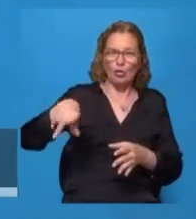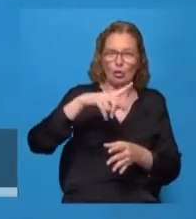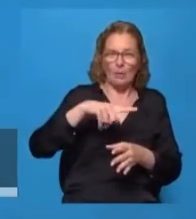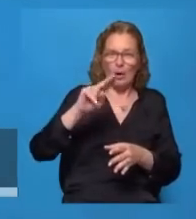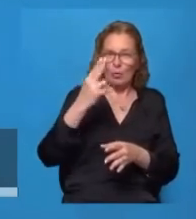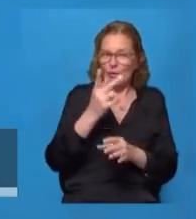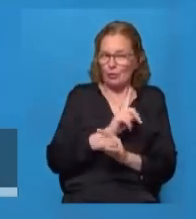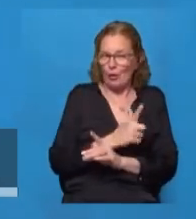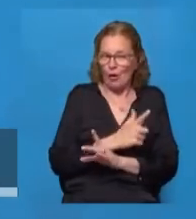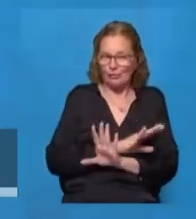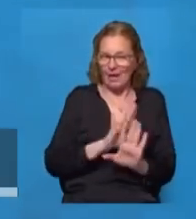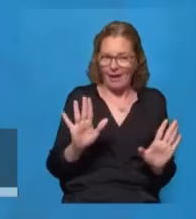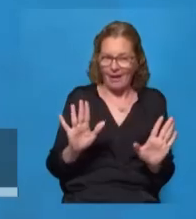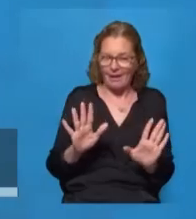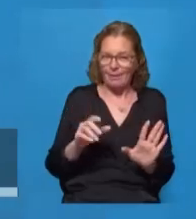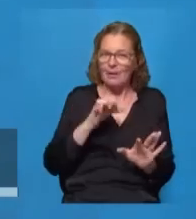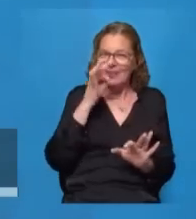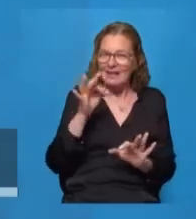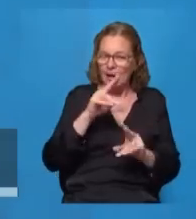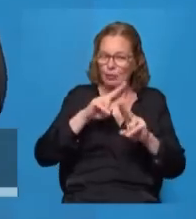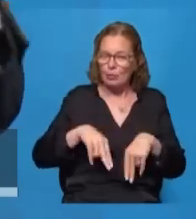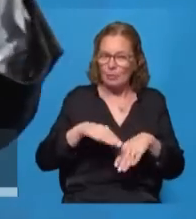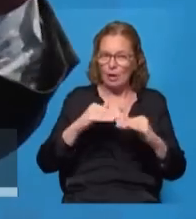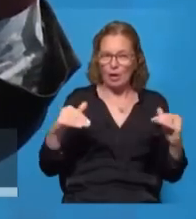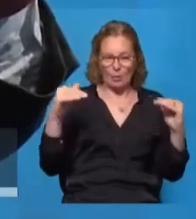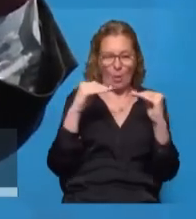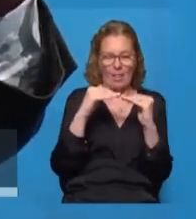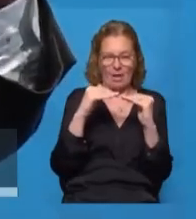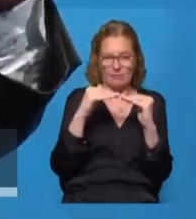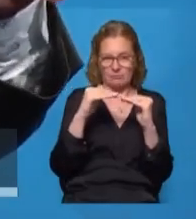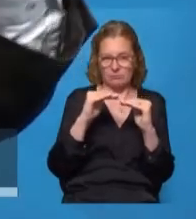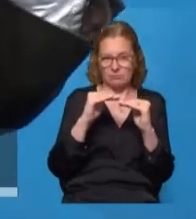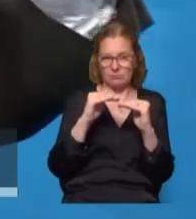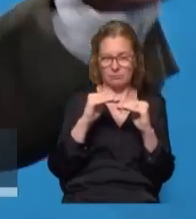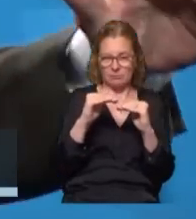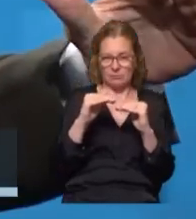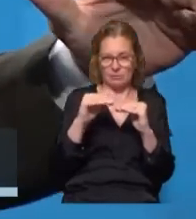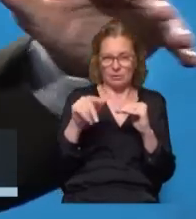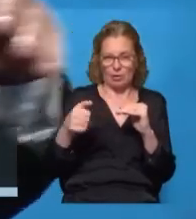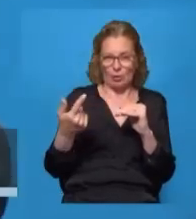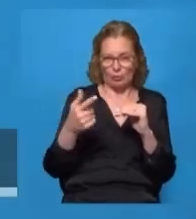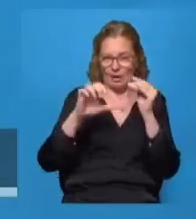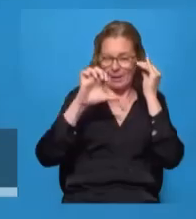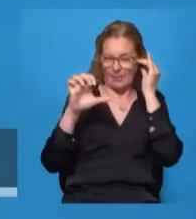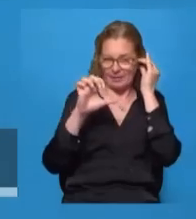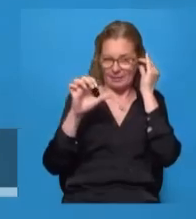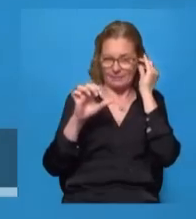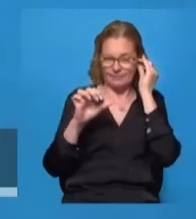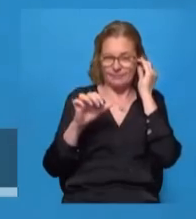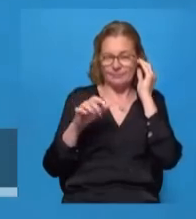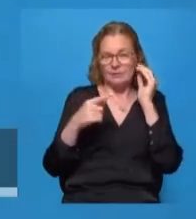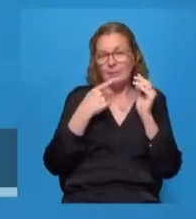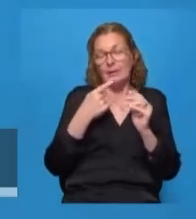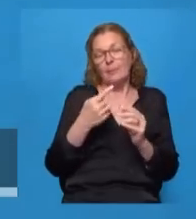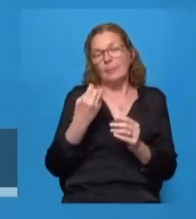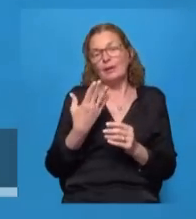tenemos lo que hacemos al declarar la nulidad es dejarlos en igualdad de condiciones que las otras empresas me dirán